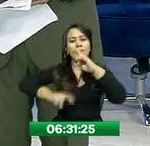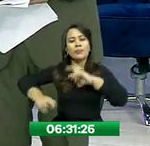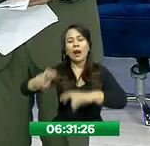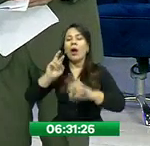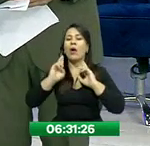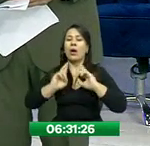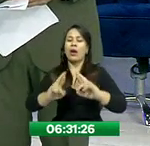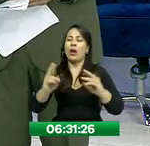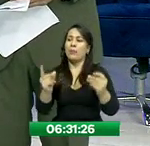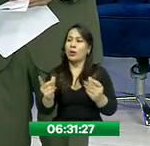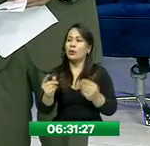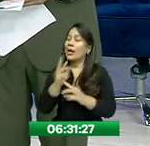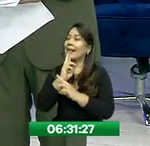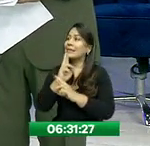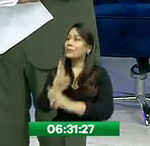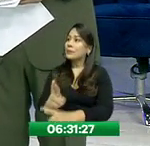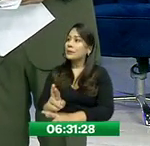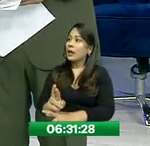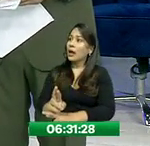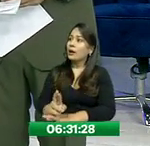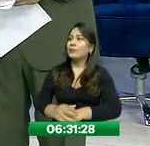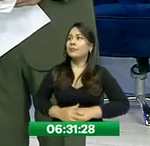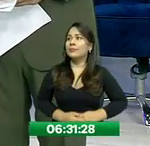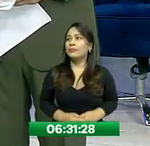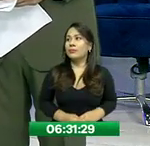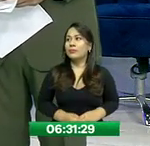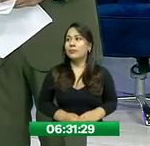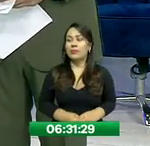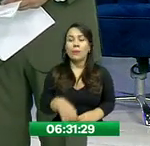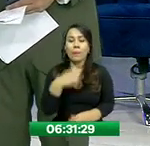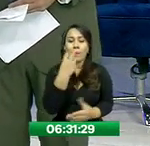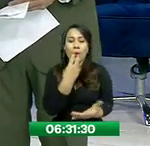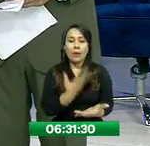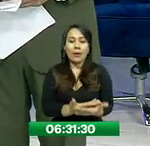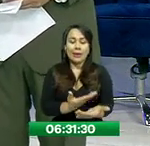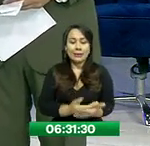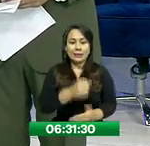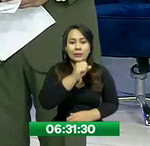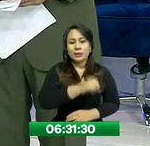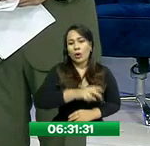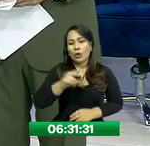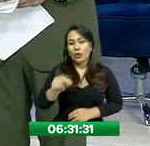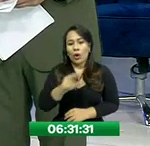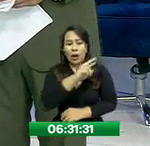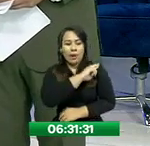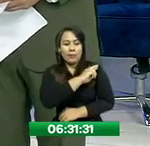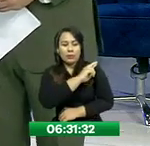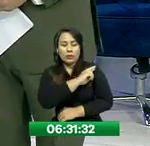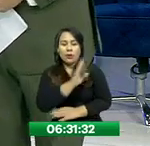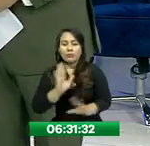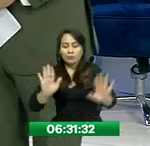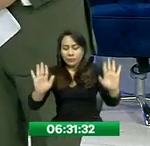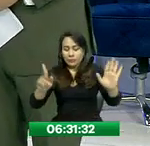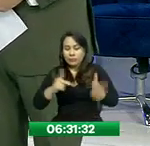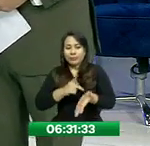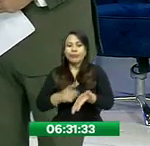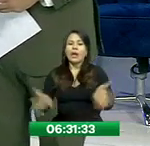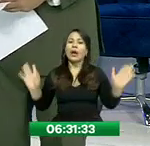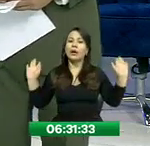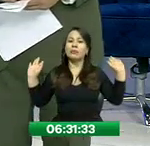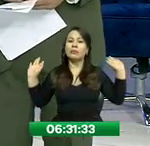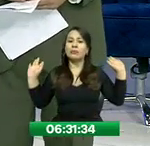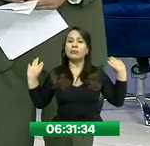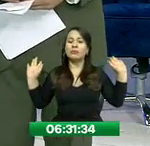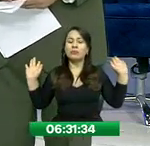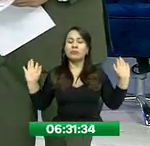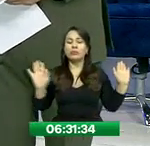resultados para que, si es que es así, de ser comprobado responsable absoluto de aquello, pues que pague su culpa. Por